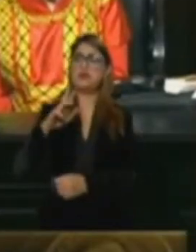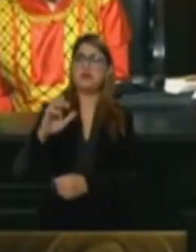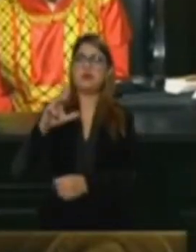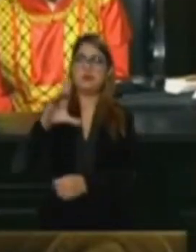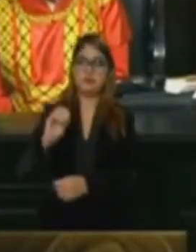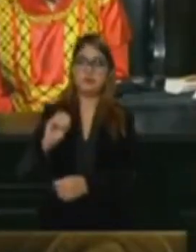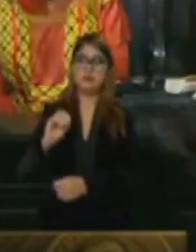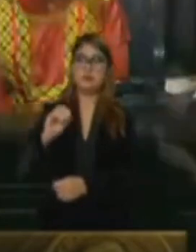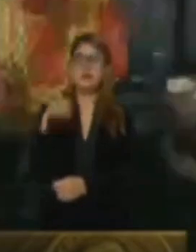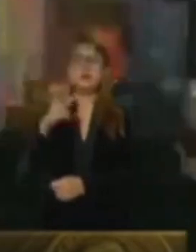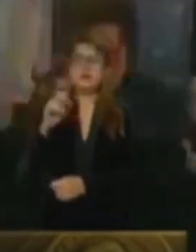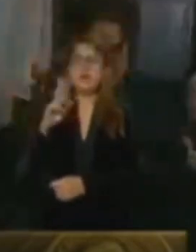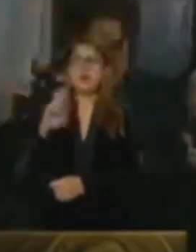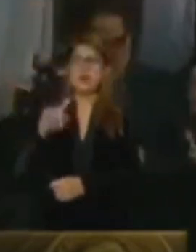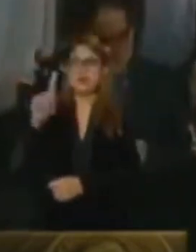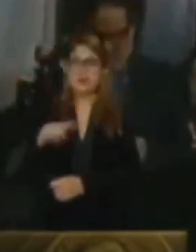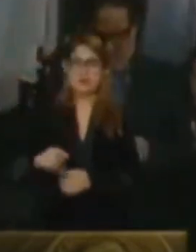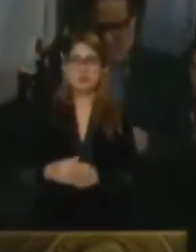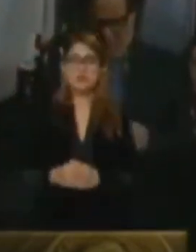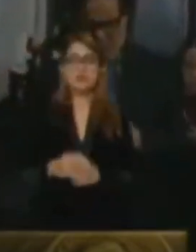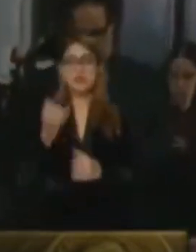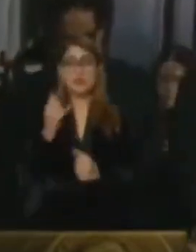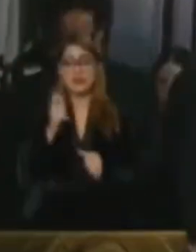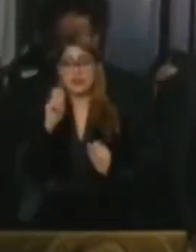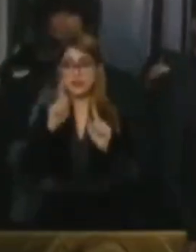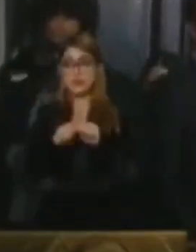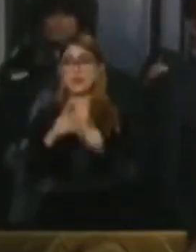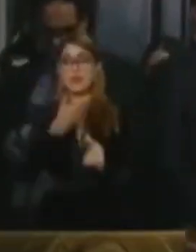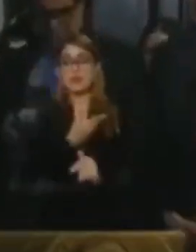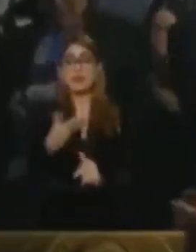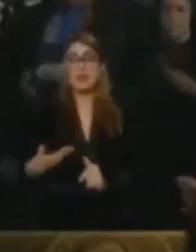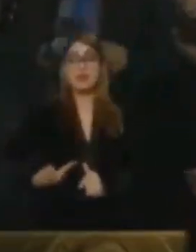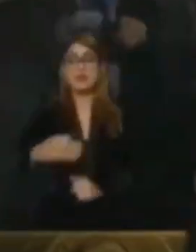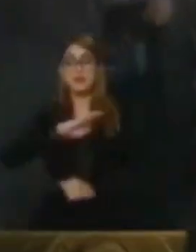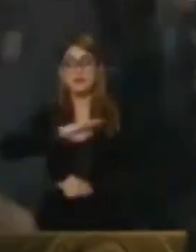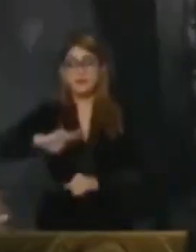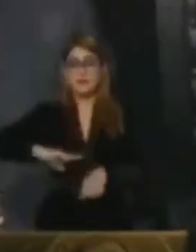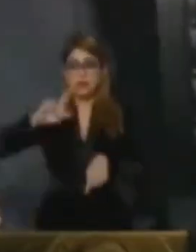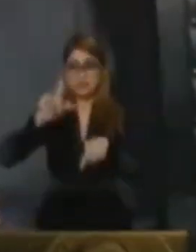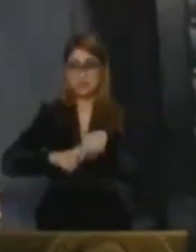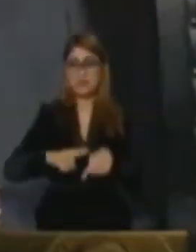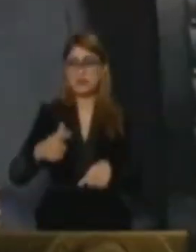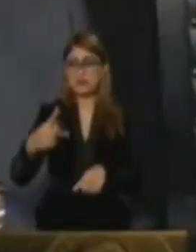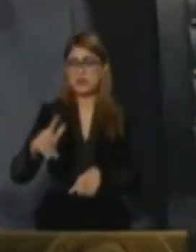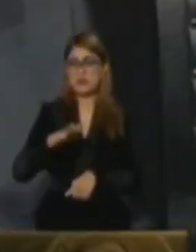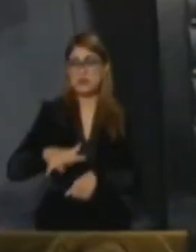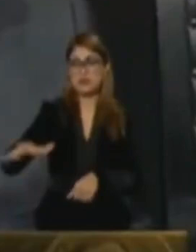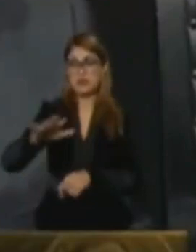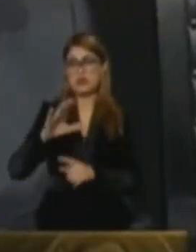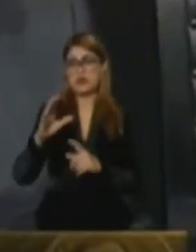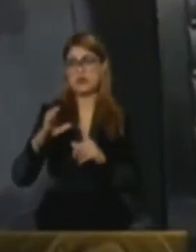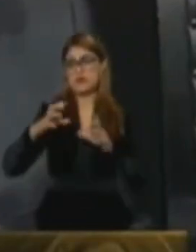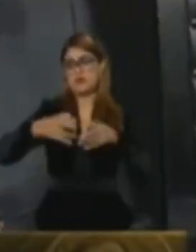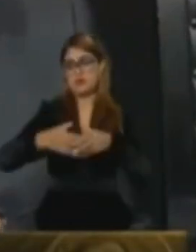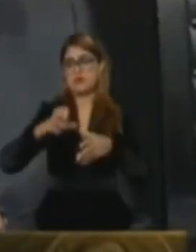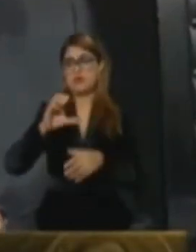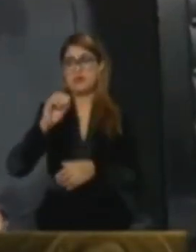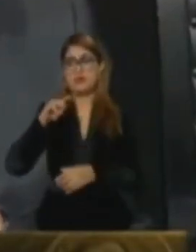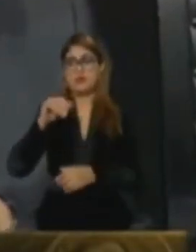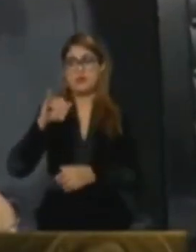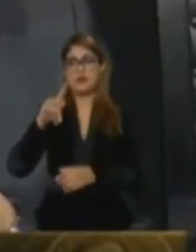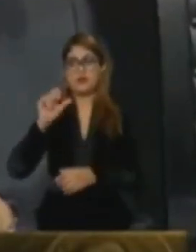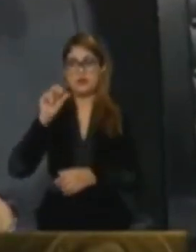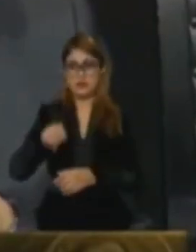Ramos Pérez, al presidente municipal de Comitán de Domínguez,